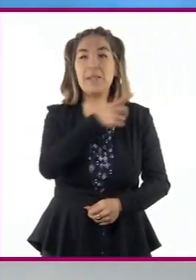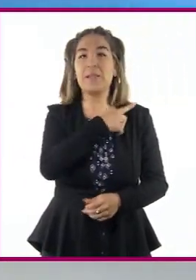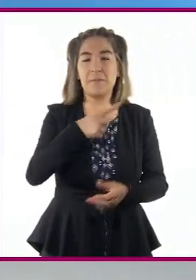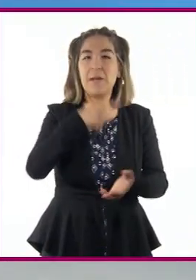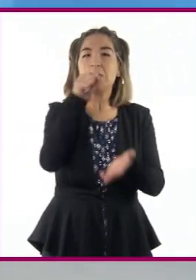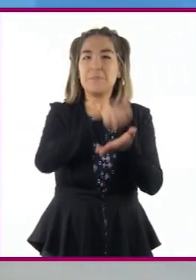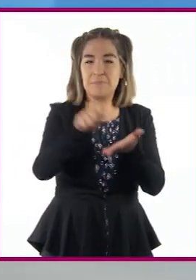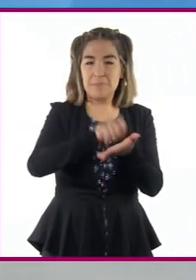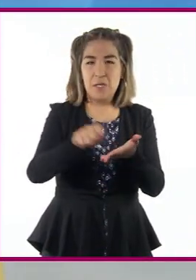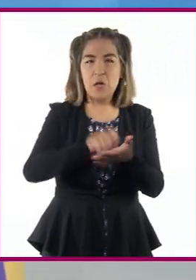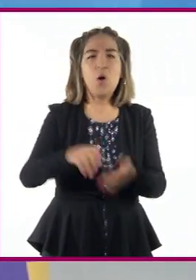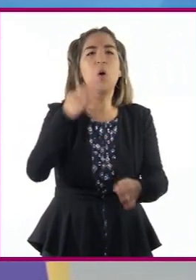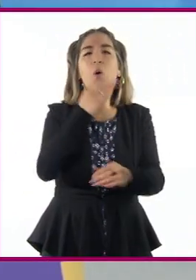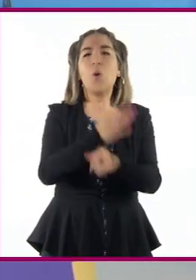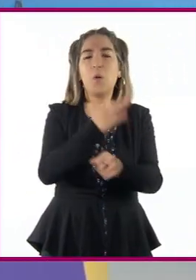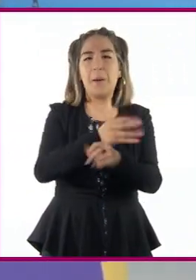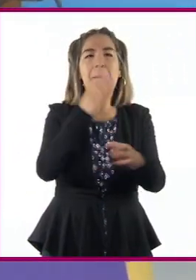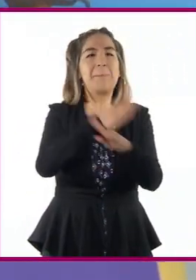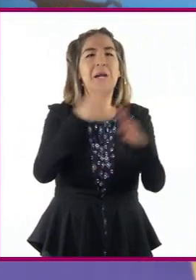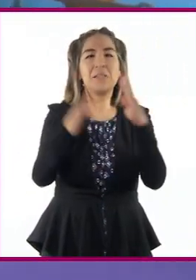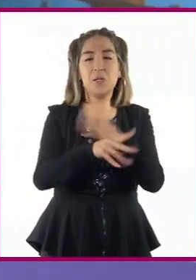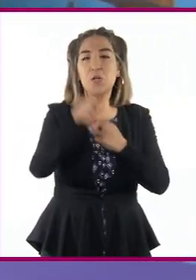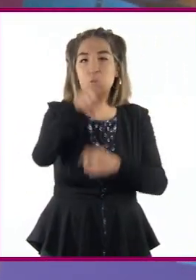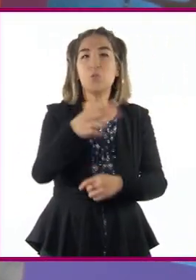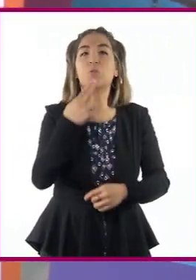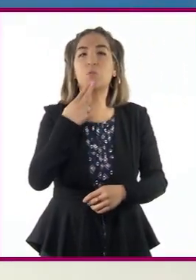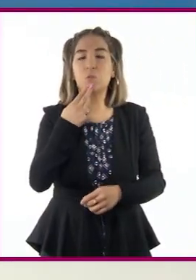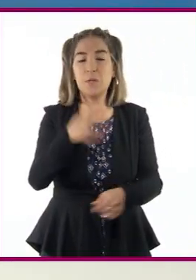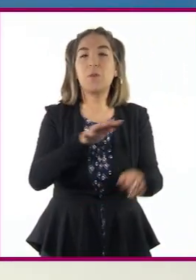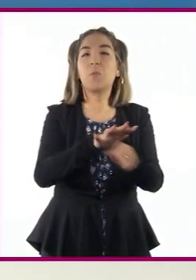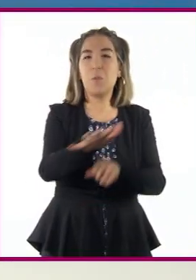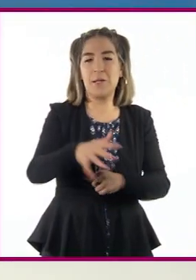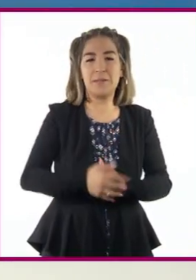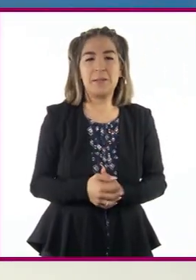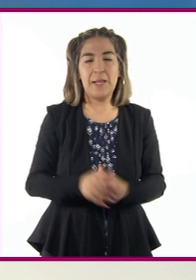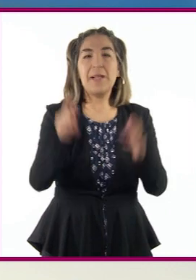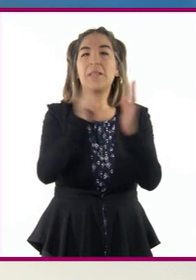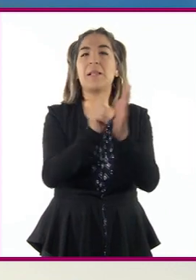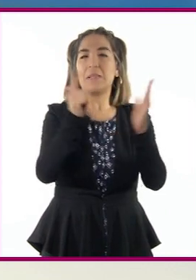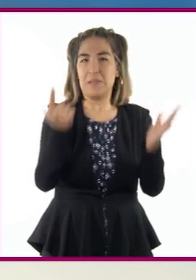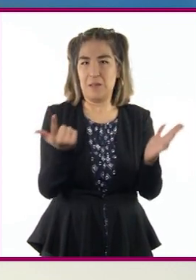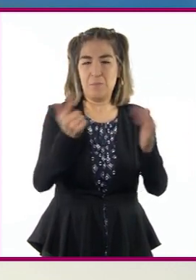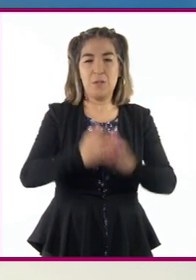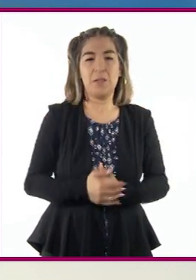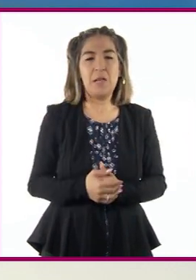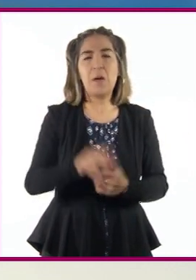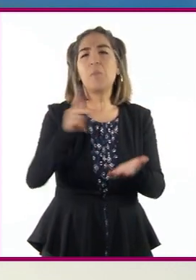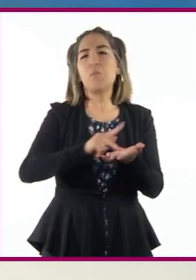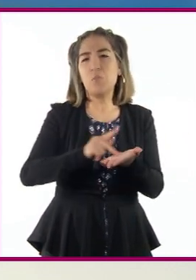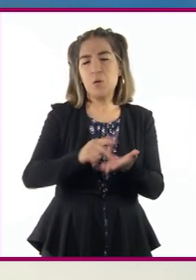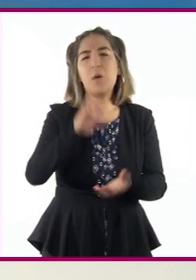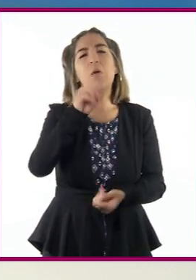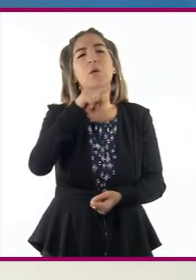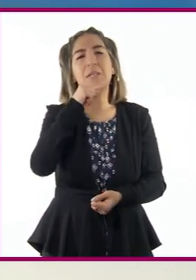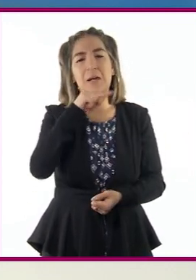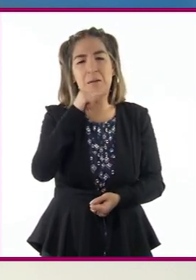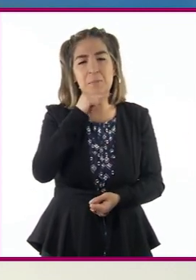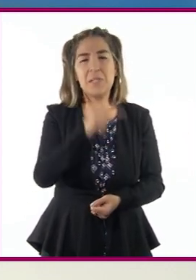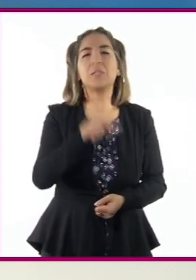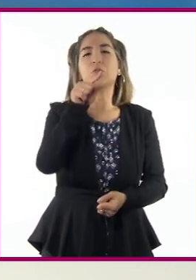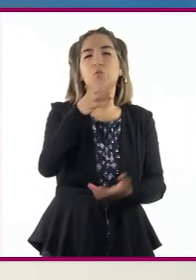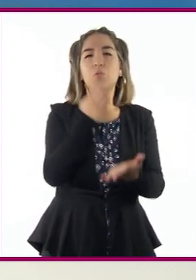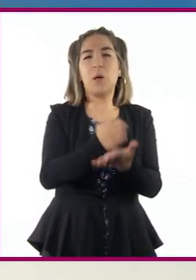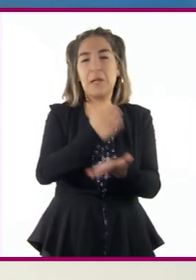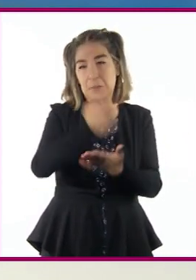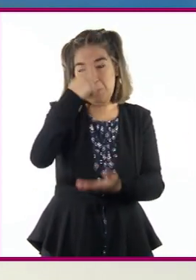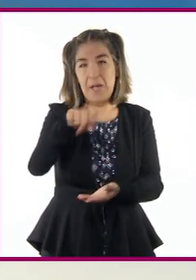notas. Los materiales que utilizarán en esta sesión son el libro de texto, un bolígrafo o lápiz y su cuaderno para